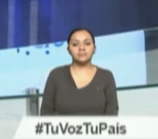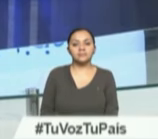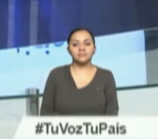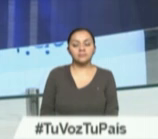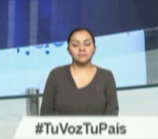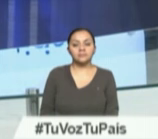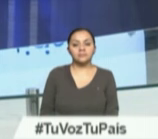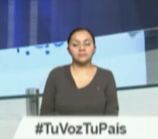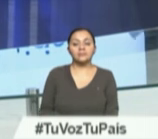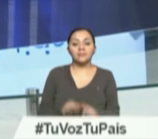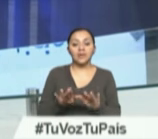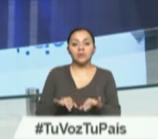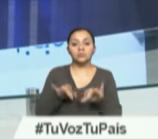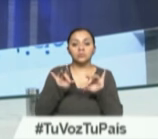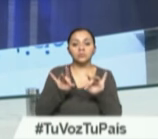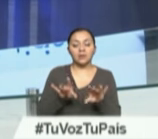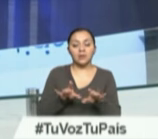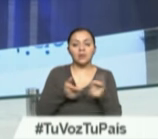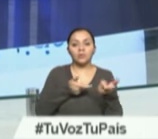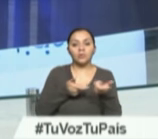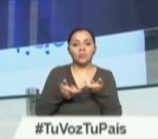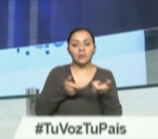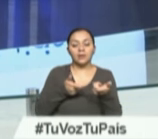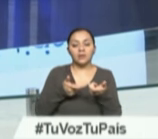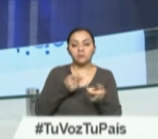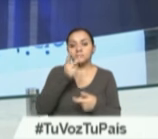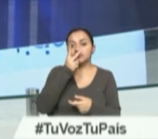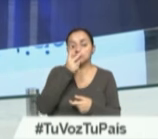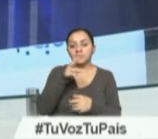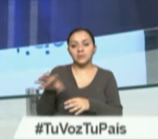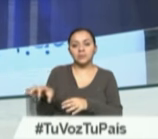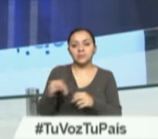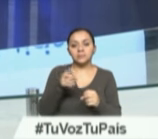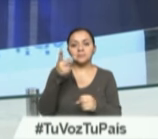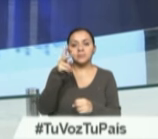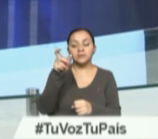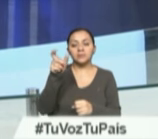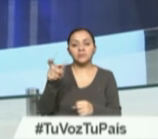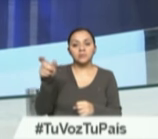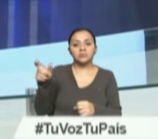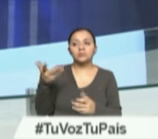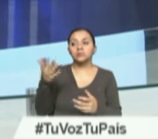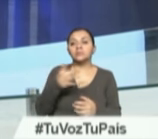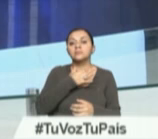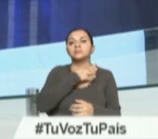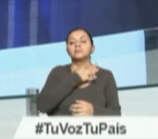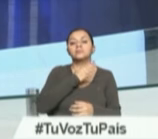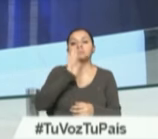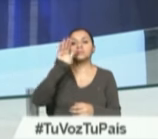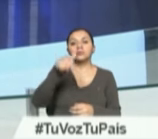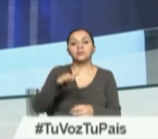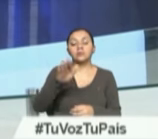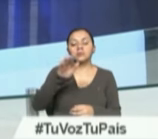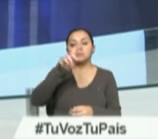En Australia, los bomberos tuvieron que intervenir para rescatar a 20 personas que quedaron atrapadas en una montaña